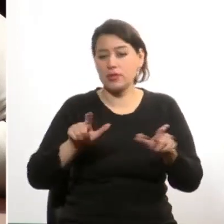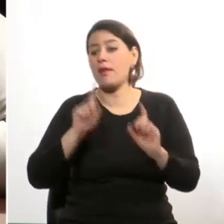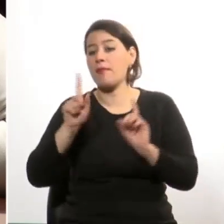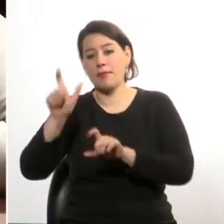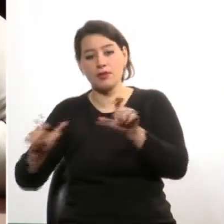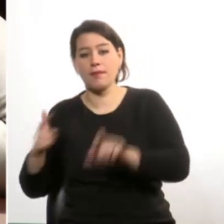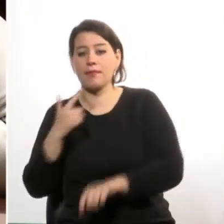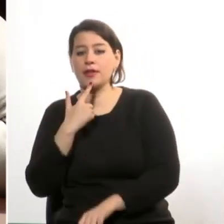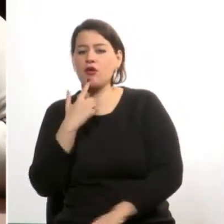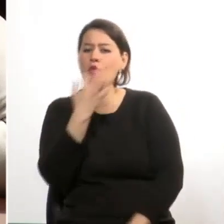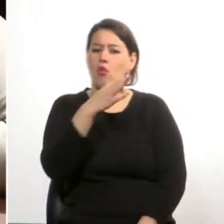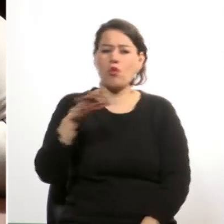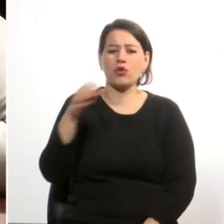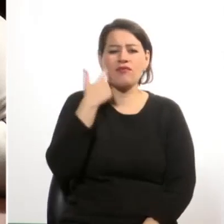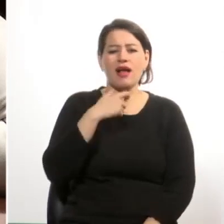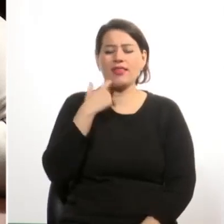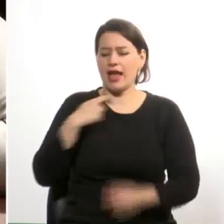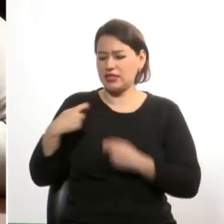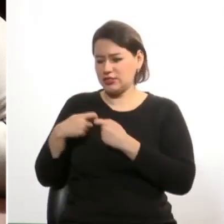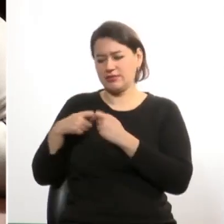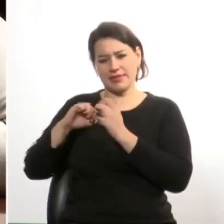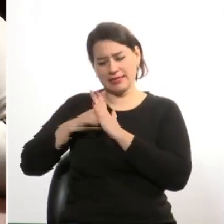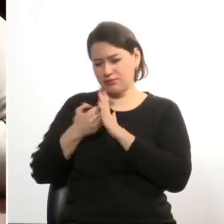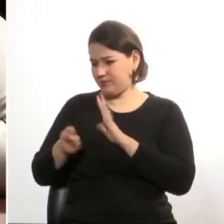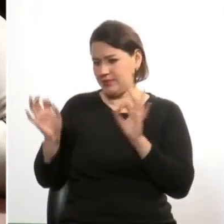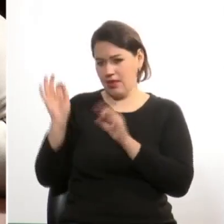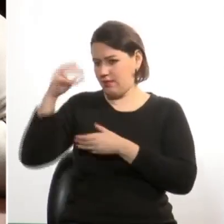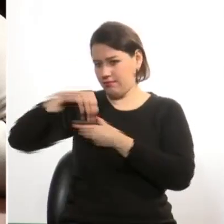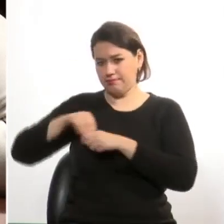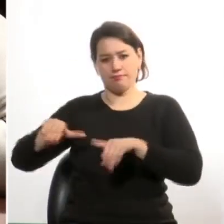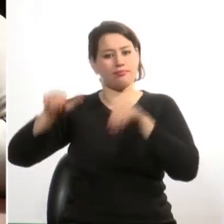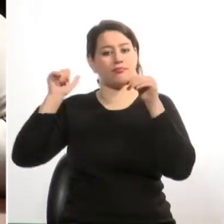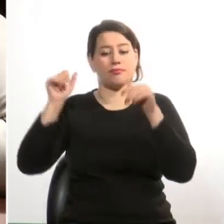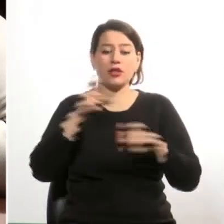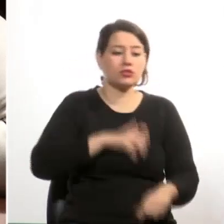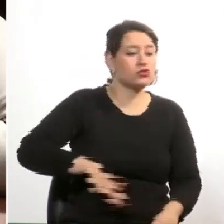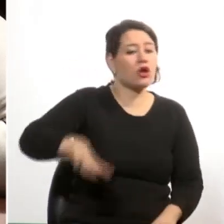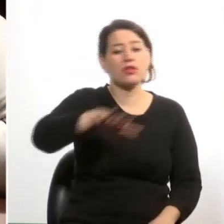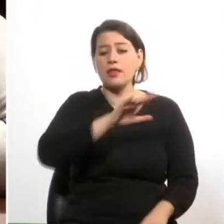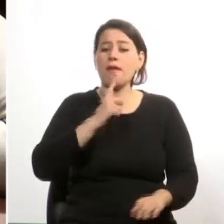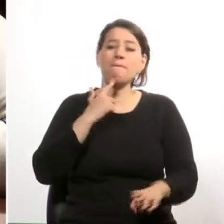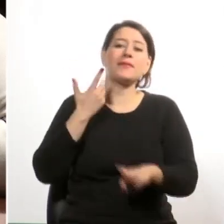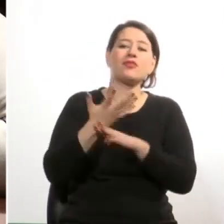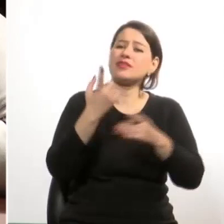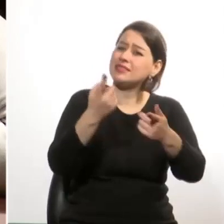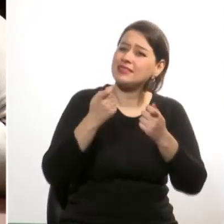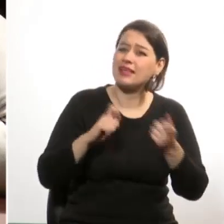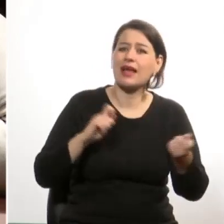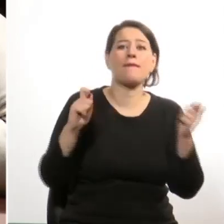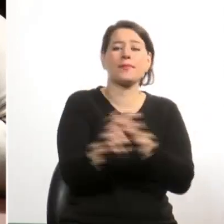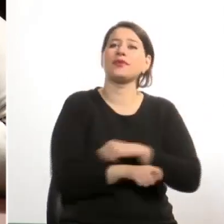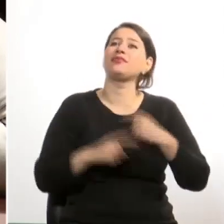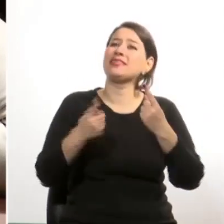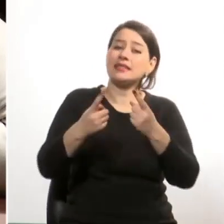sector, creo, que no participó fue la Asociación de Bancos. Una sociedad urgida de cambios, una sociedad urgida